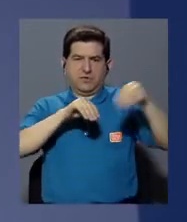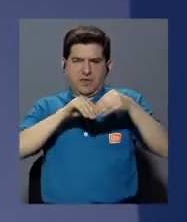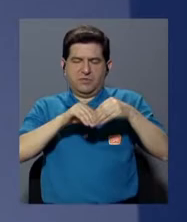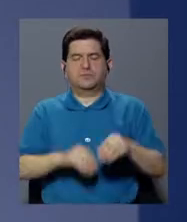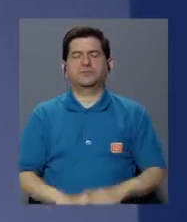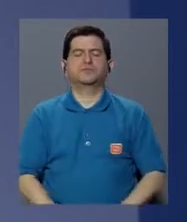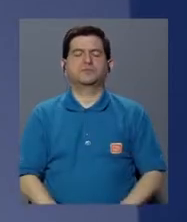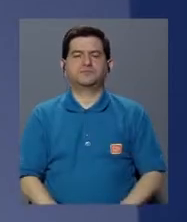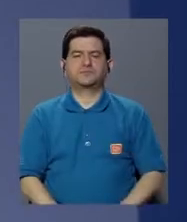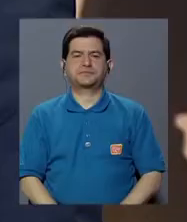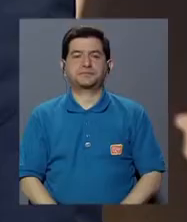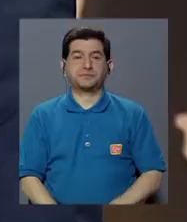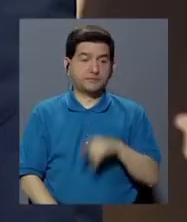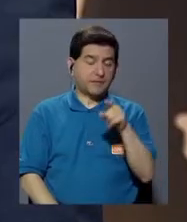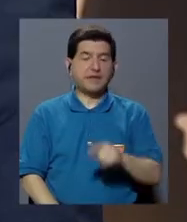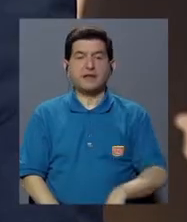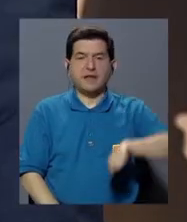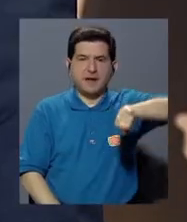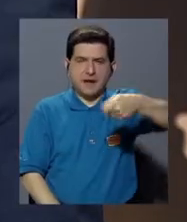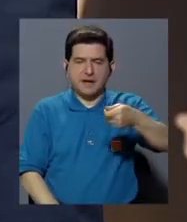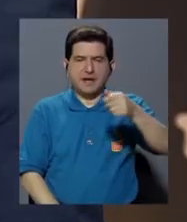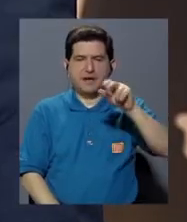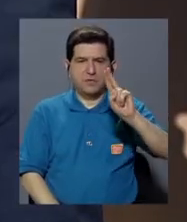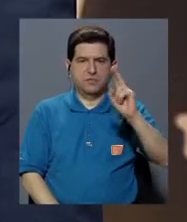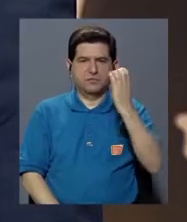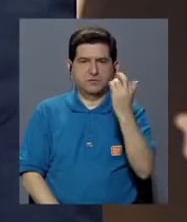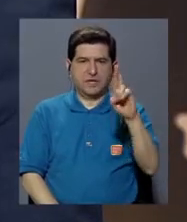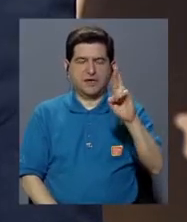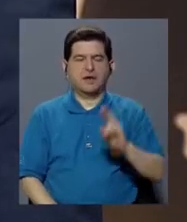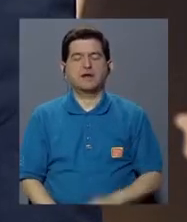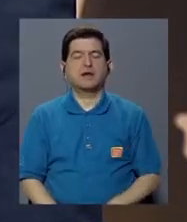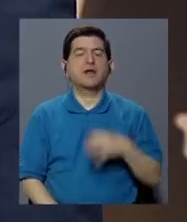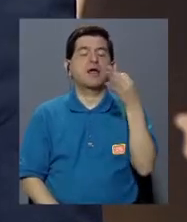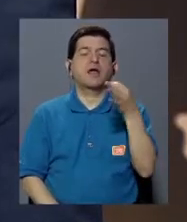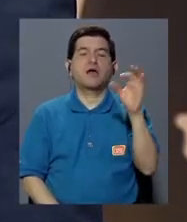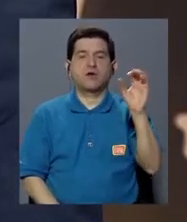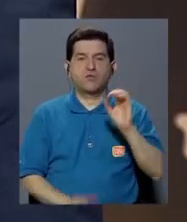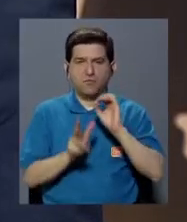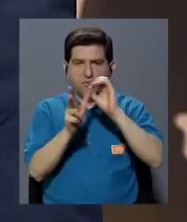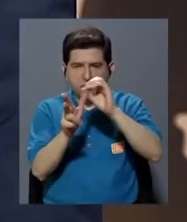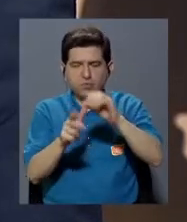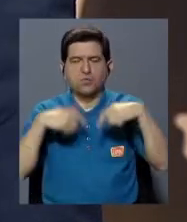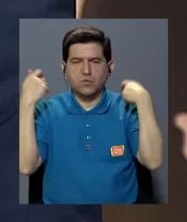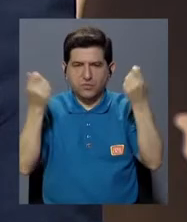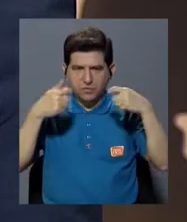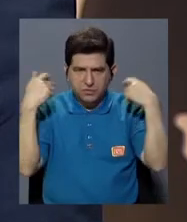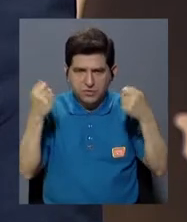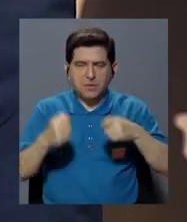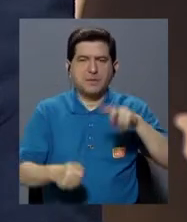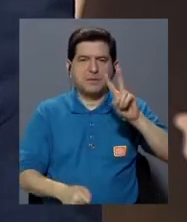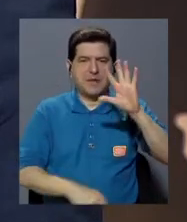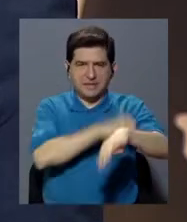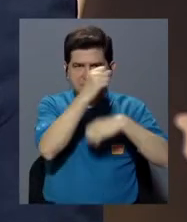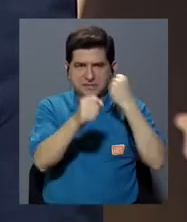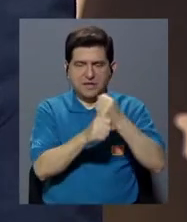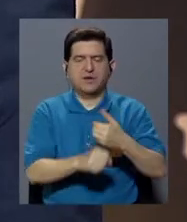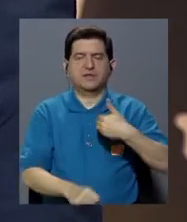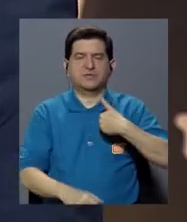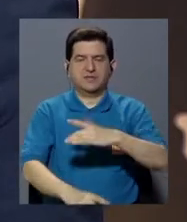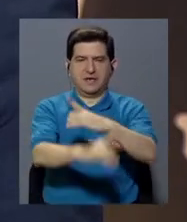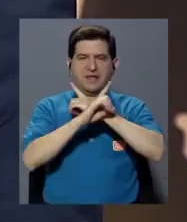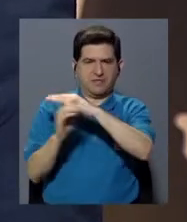nosotros, que desde el canal Universidad de Costa Rica, en este próximo octubre, vamos a celebrar casualmente los 25 años de la